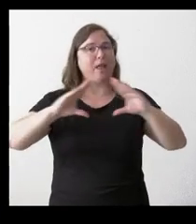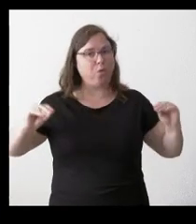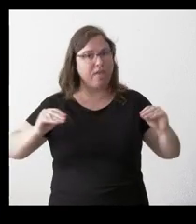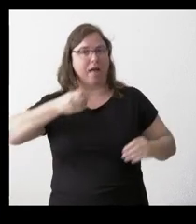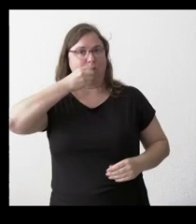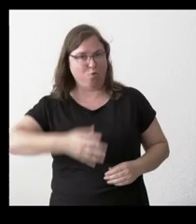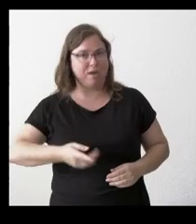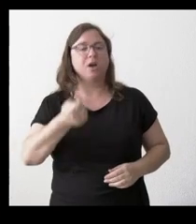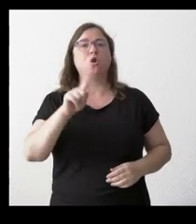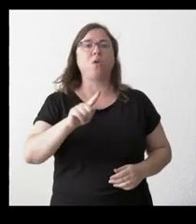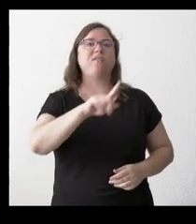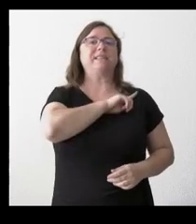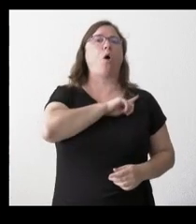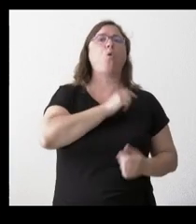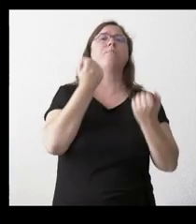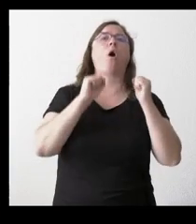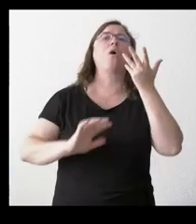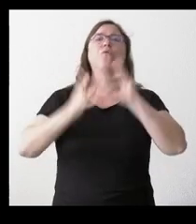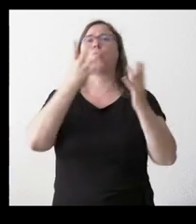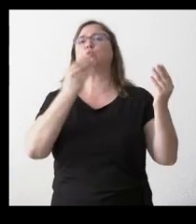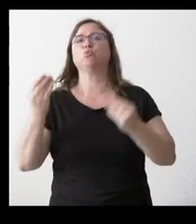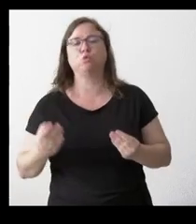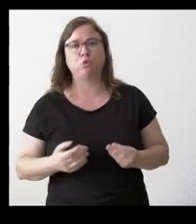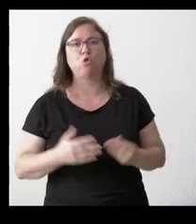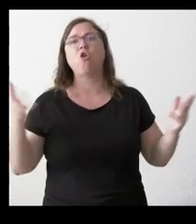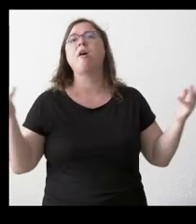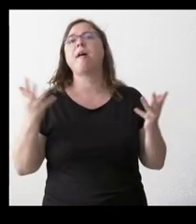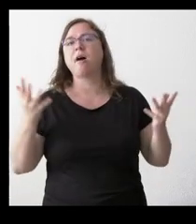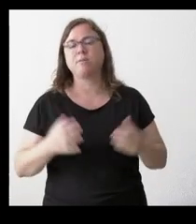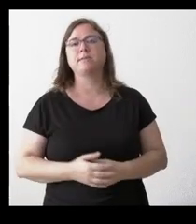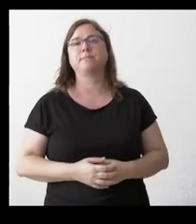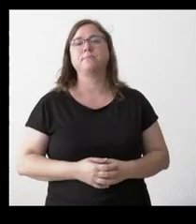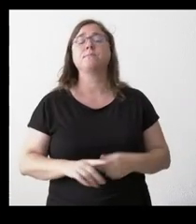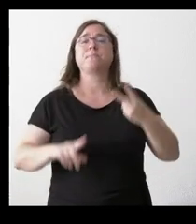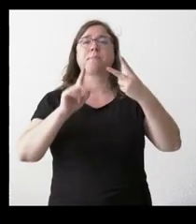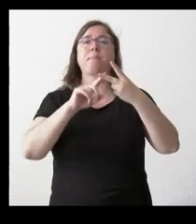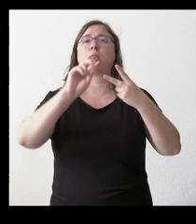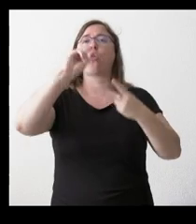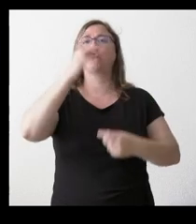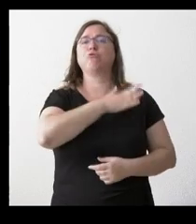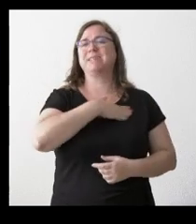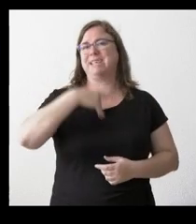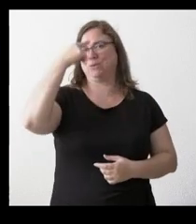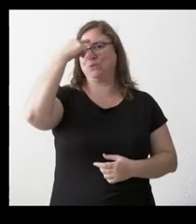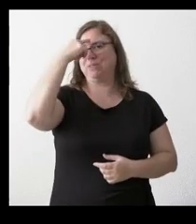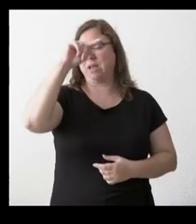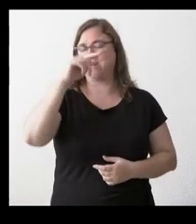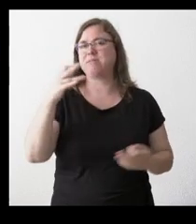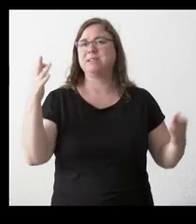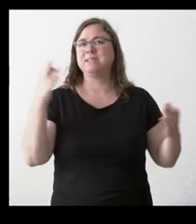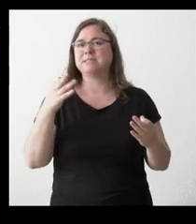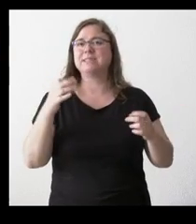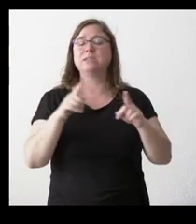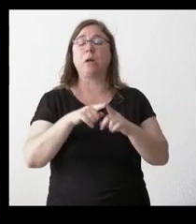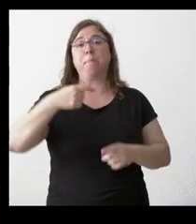UME a pesar de que ha tenido incendios graves. Y, por otro lado, también quería saber en qué se basa el presidente